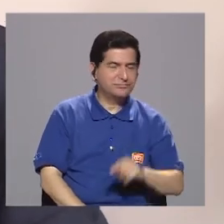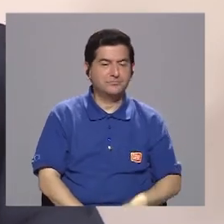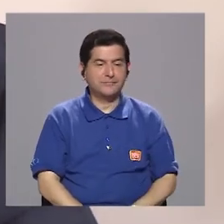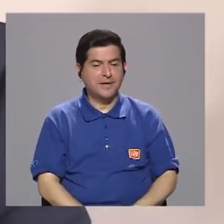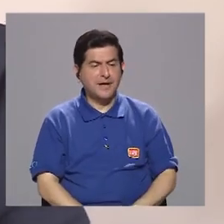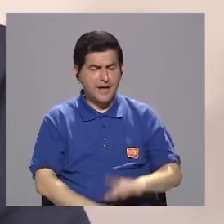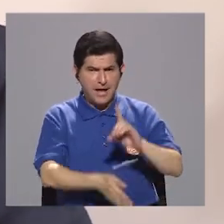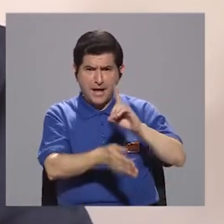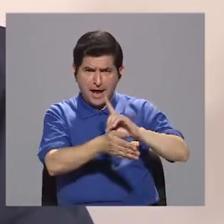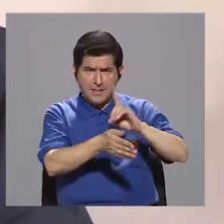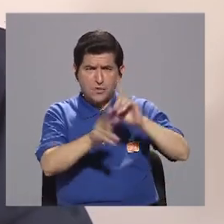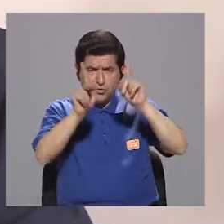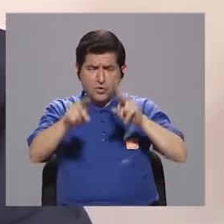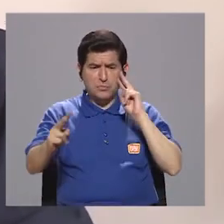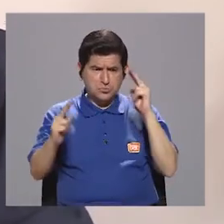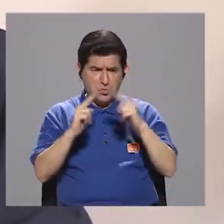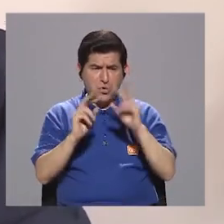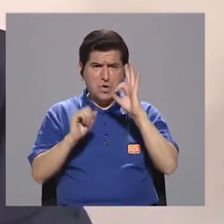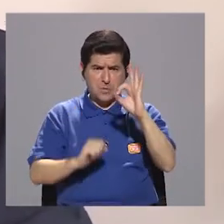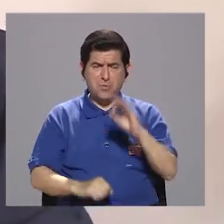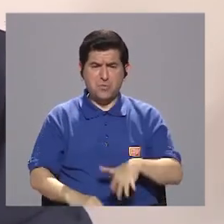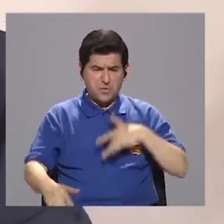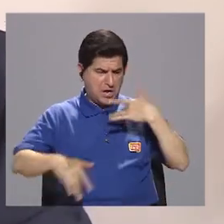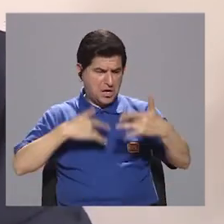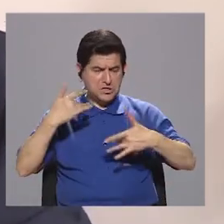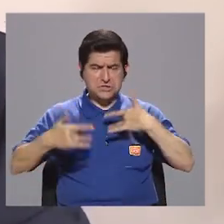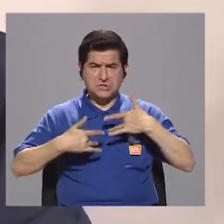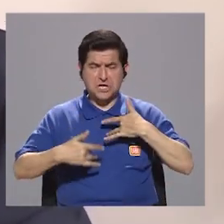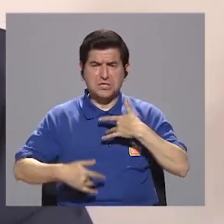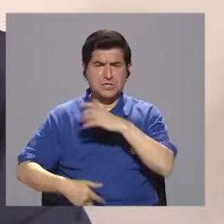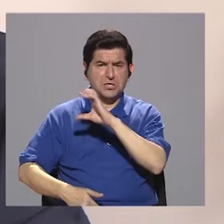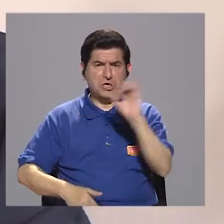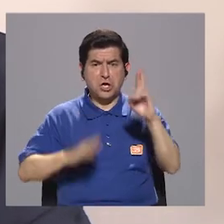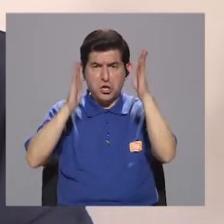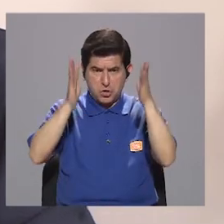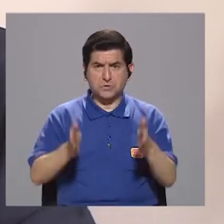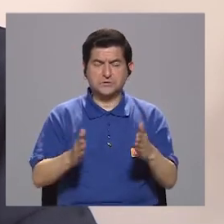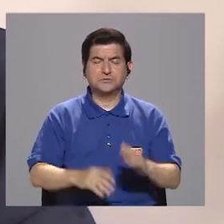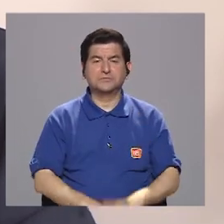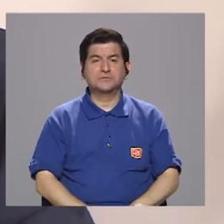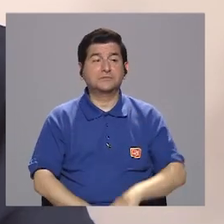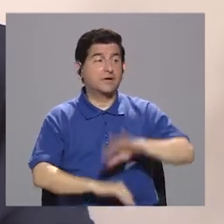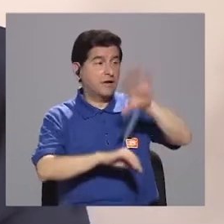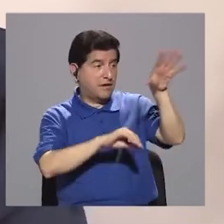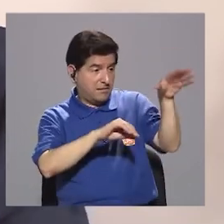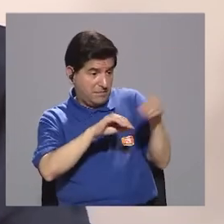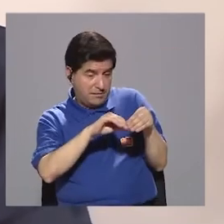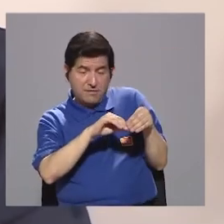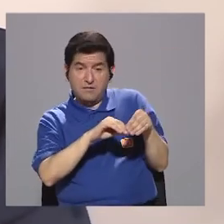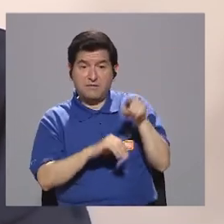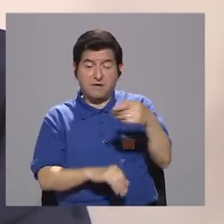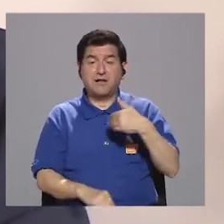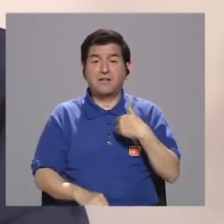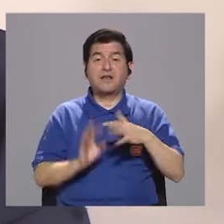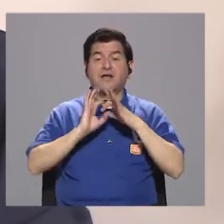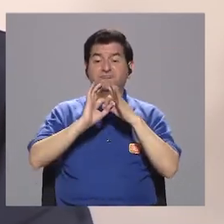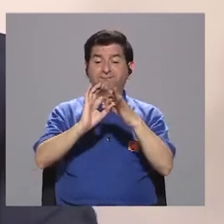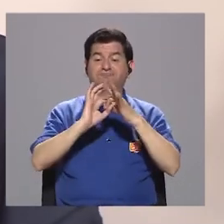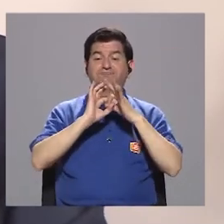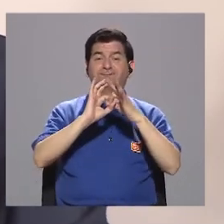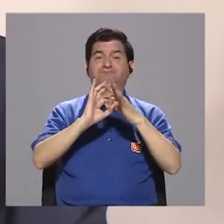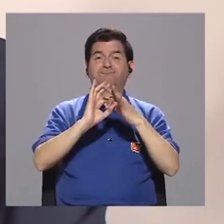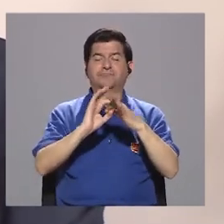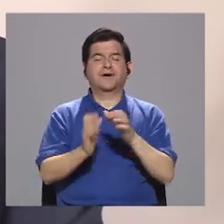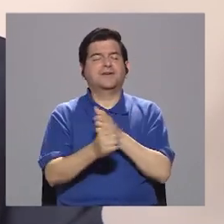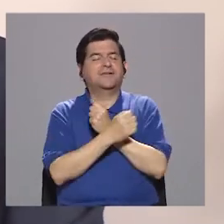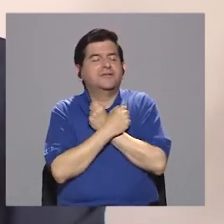doctor era una persona que conocía muy bien el sentimiento del costarricense, ¿verdad? Además de que él tenía esa relación,